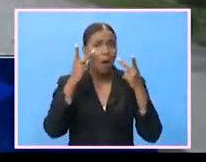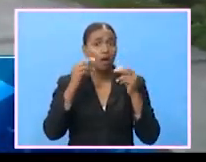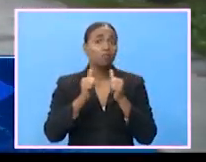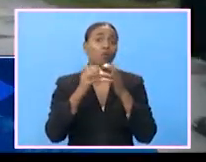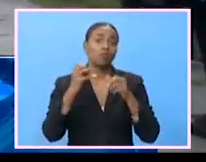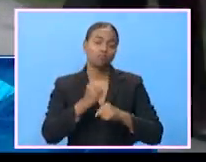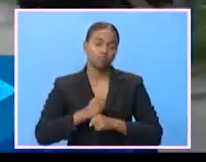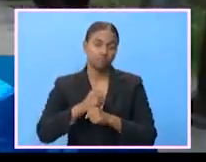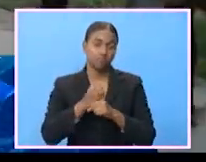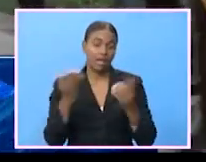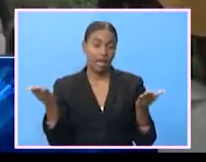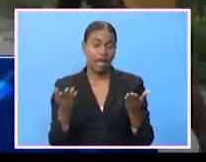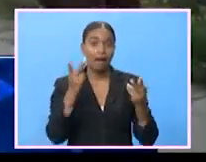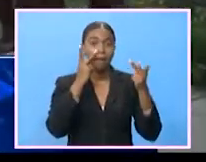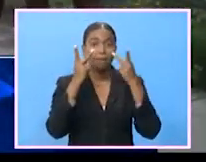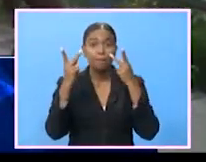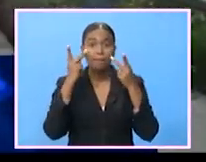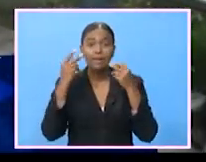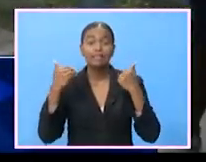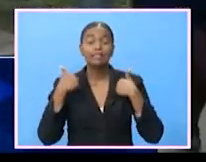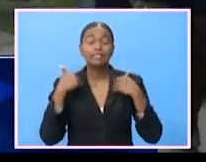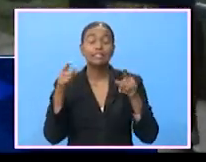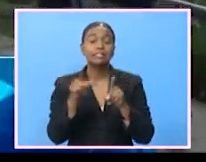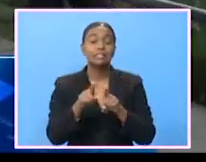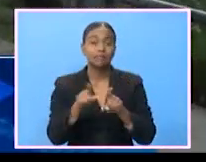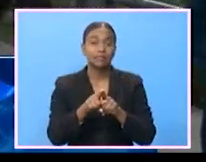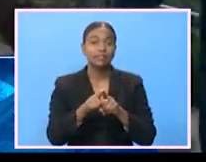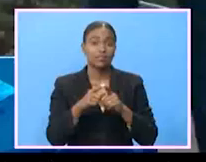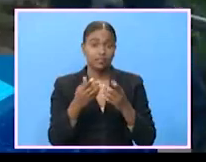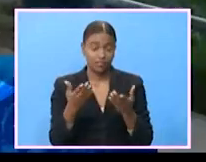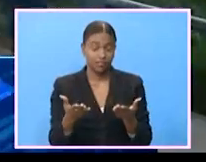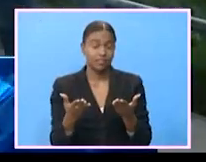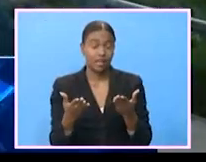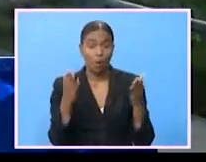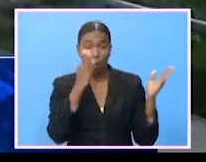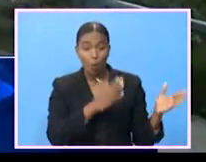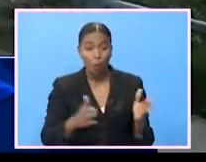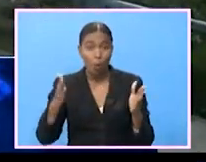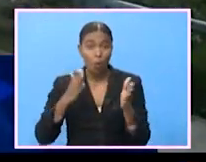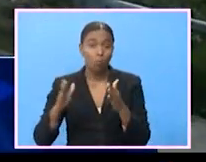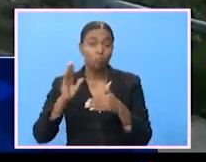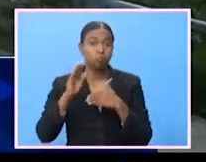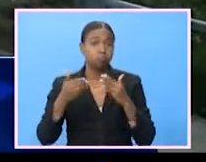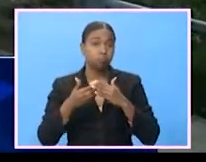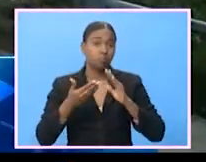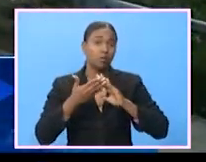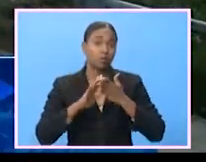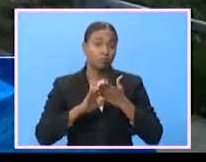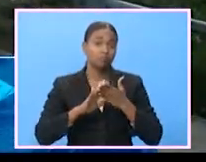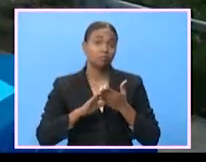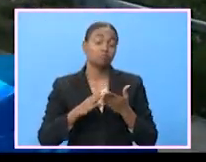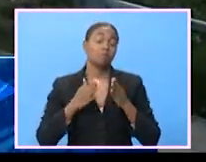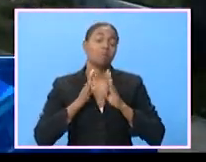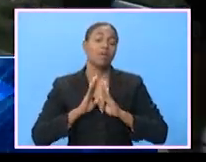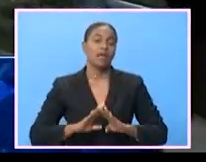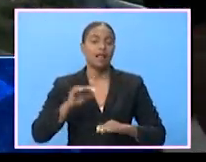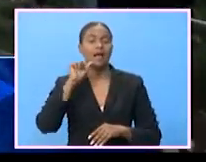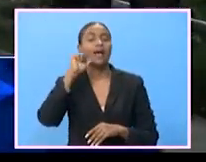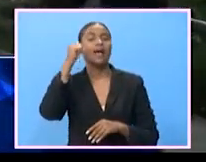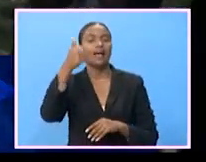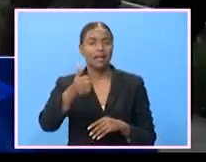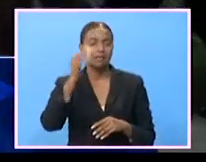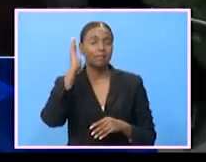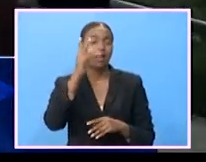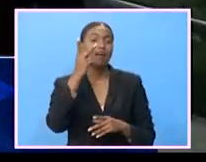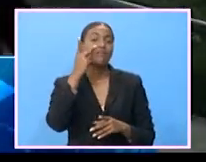seguridad. Acá lo que estoy viendo es que impera precisamente el orden, no hay caos, está todo tranquilo, muy en calma. Mañana, por supuesto, vamos a